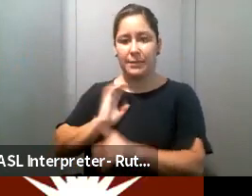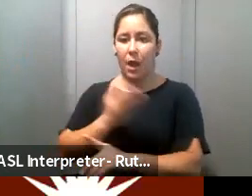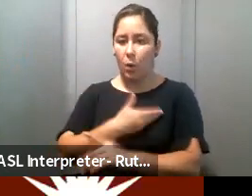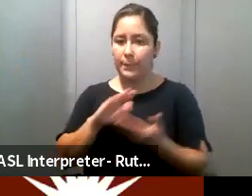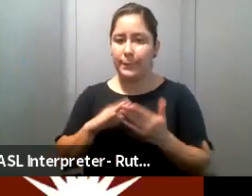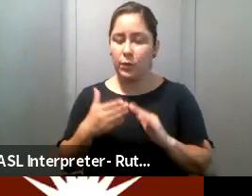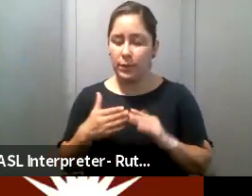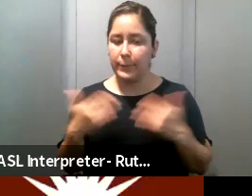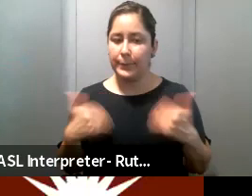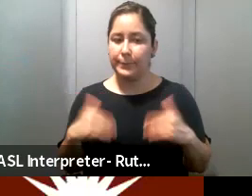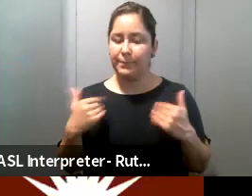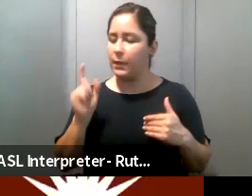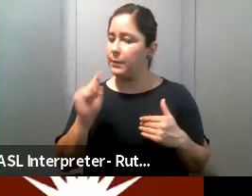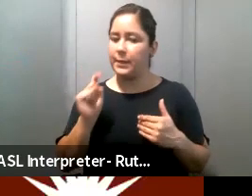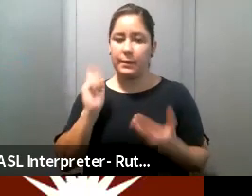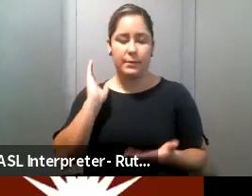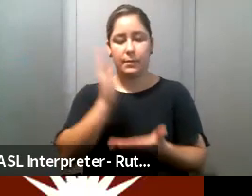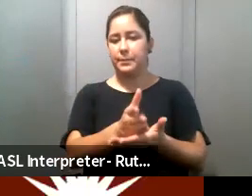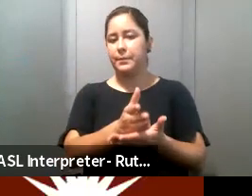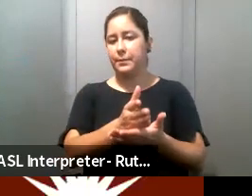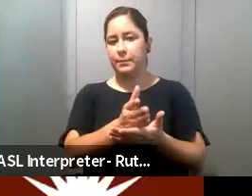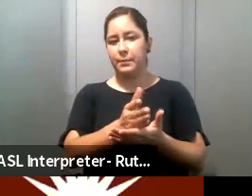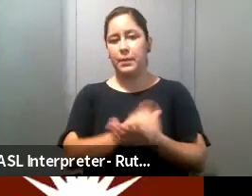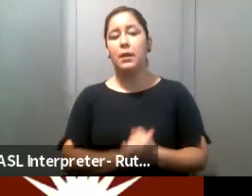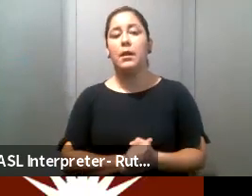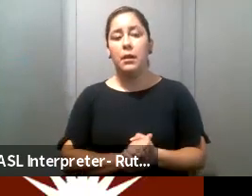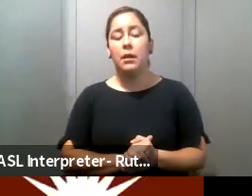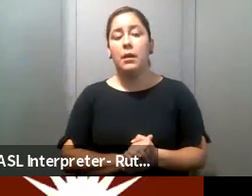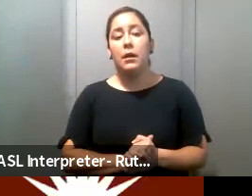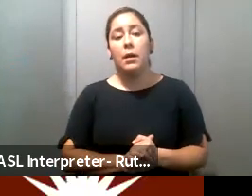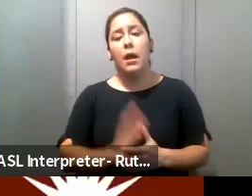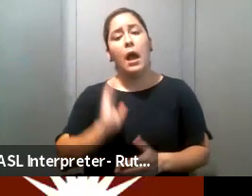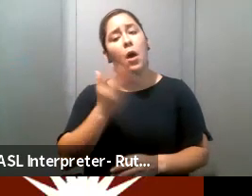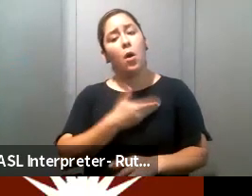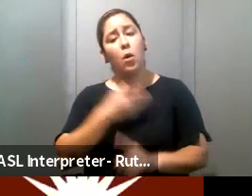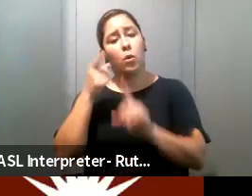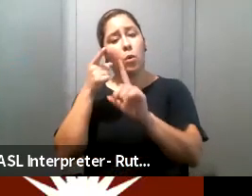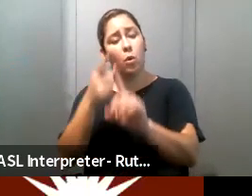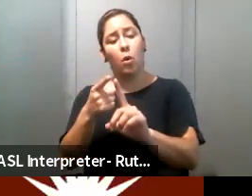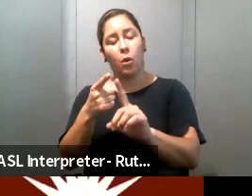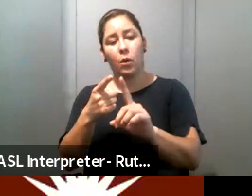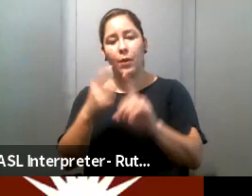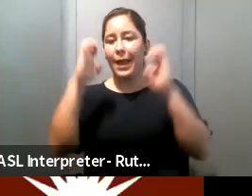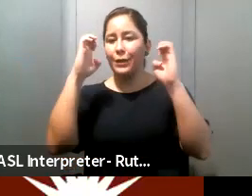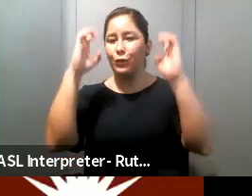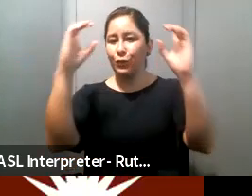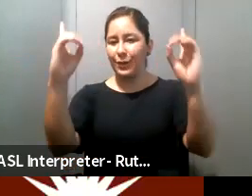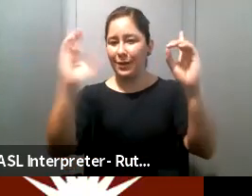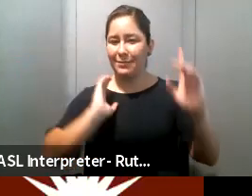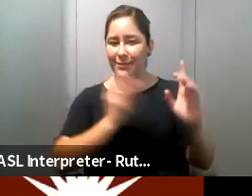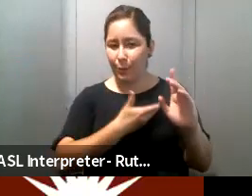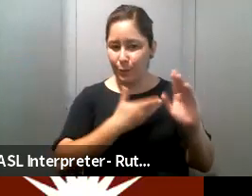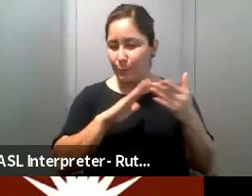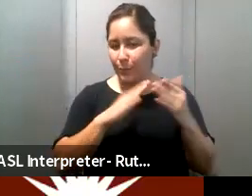eso lo tenemos que parar. Entonces, parte de nuestro propósito es educar y empoderar a nuestra comunidad. Proveemos